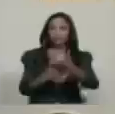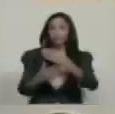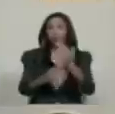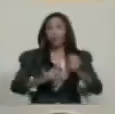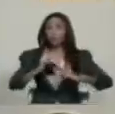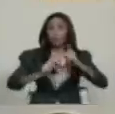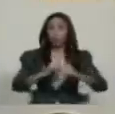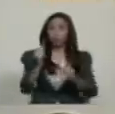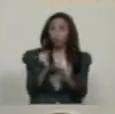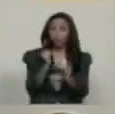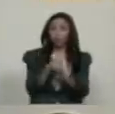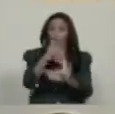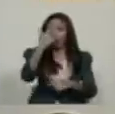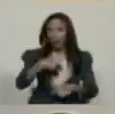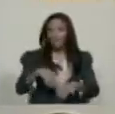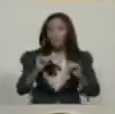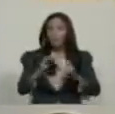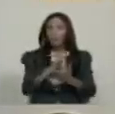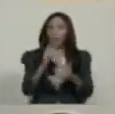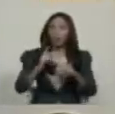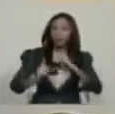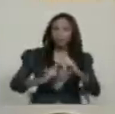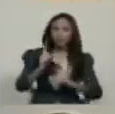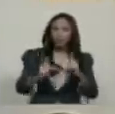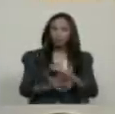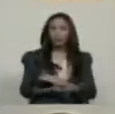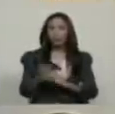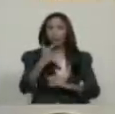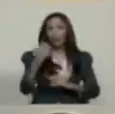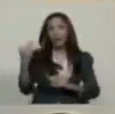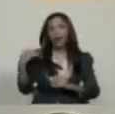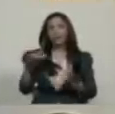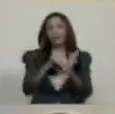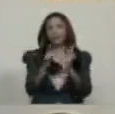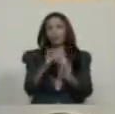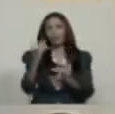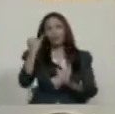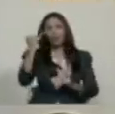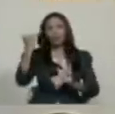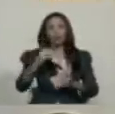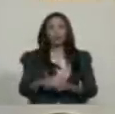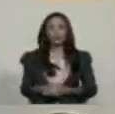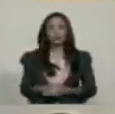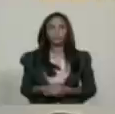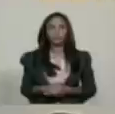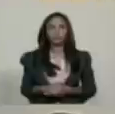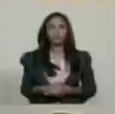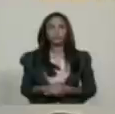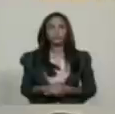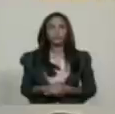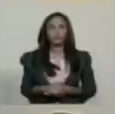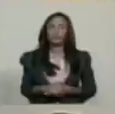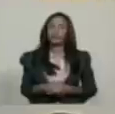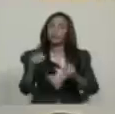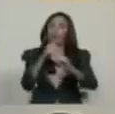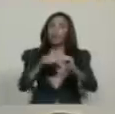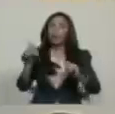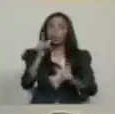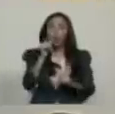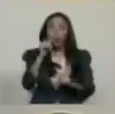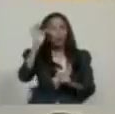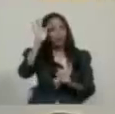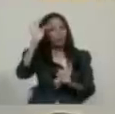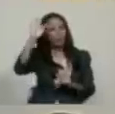alimento. Es la tierra prometida, en palabras de Cristo el Redentor. Y en palabras de Carlos Marx, son las relaciones de producción